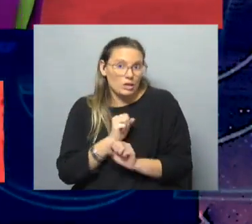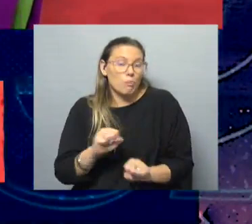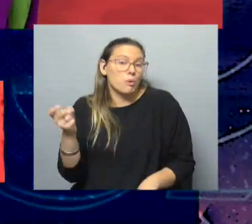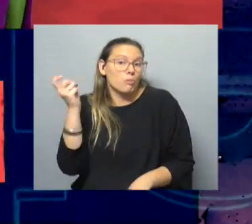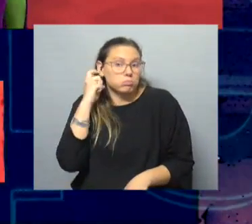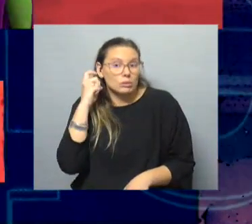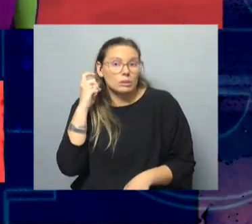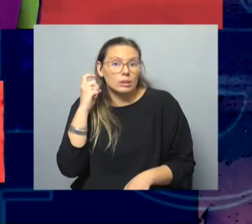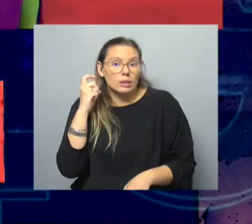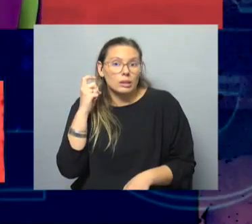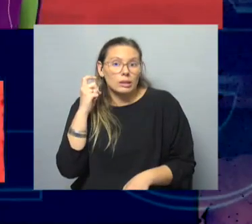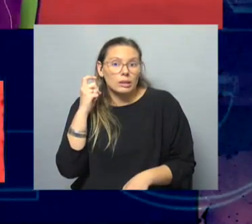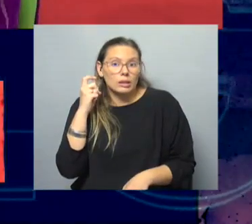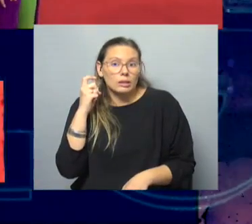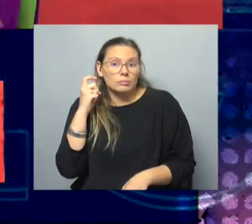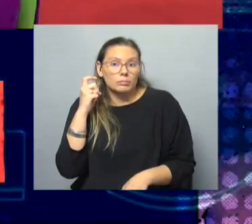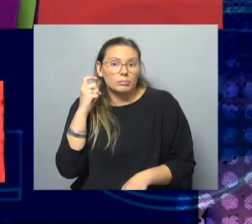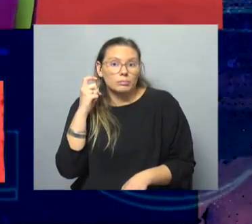poner.